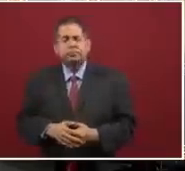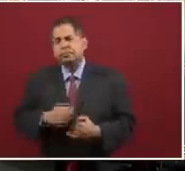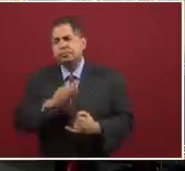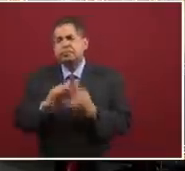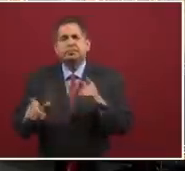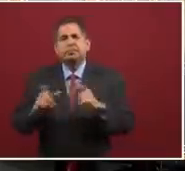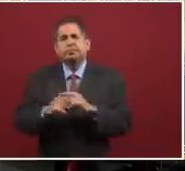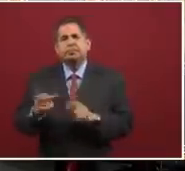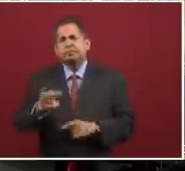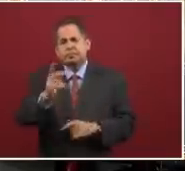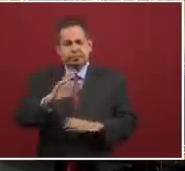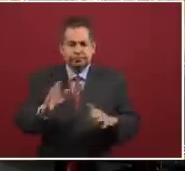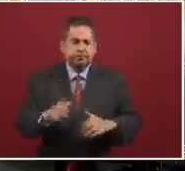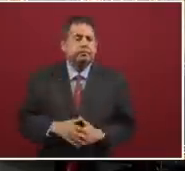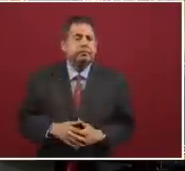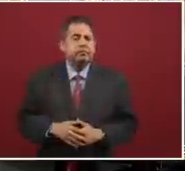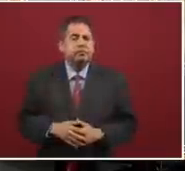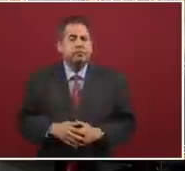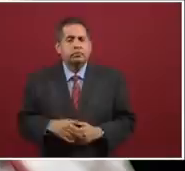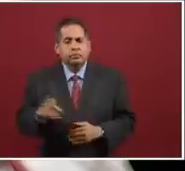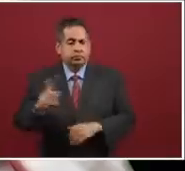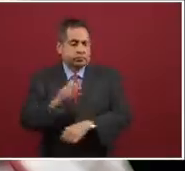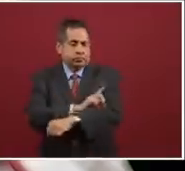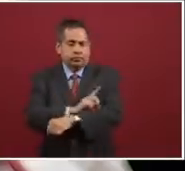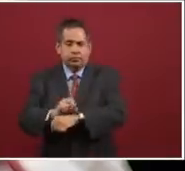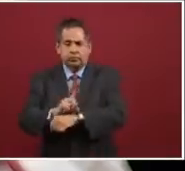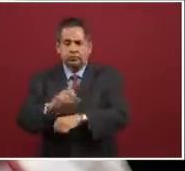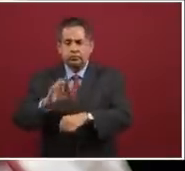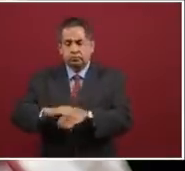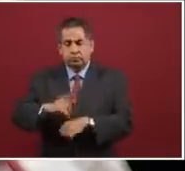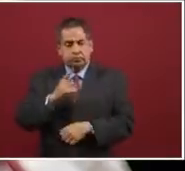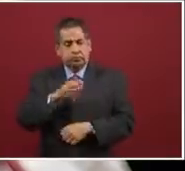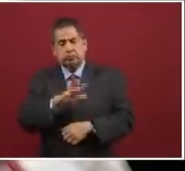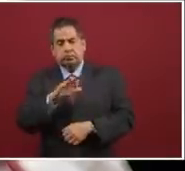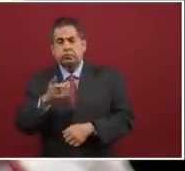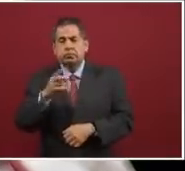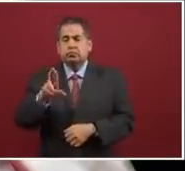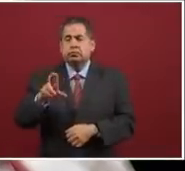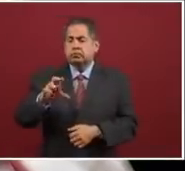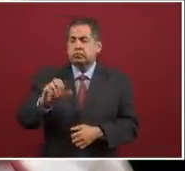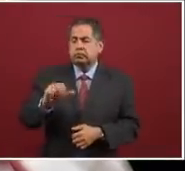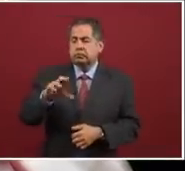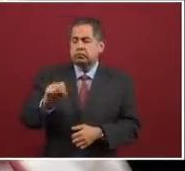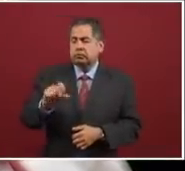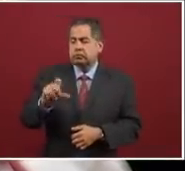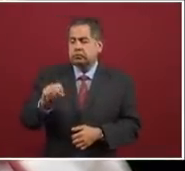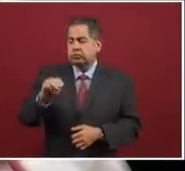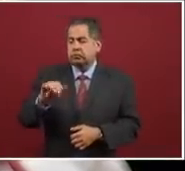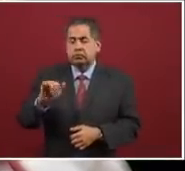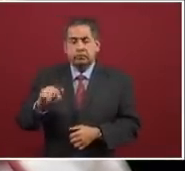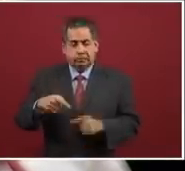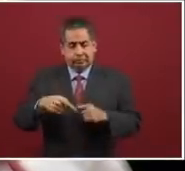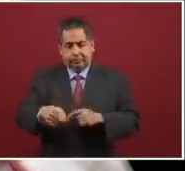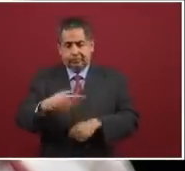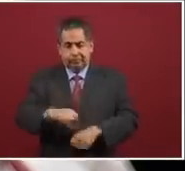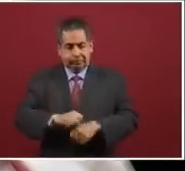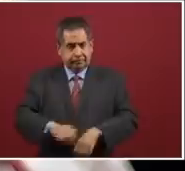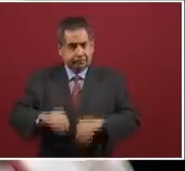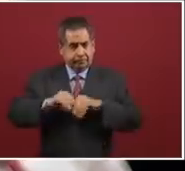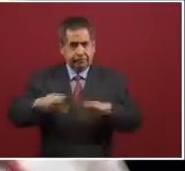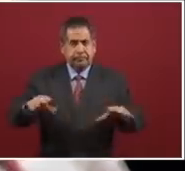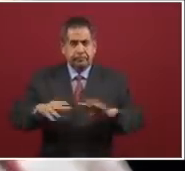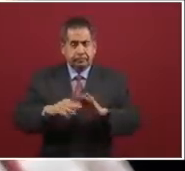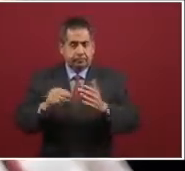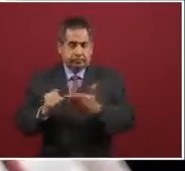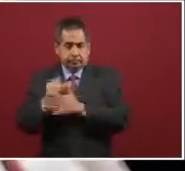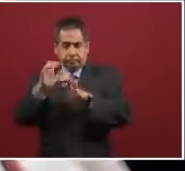señor presidente, uno de sus delegados más notorios es el doctor Carlos Lomelí. Se comentó que en esta semana se va a dar a conocer el